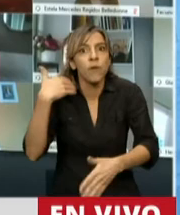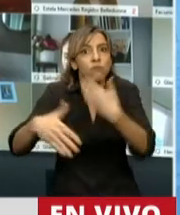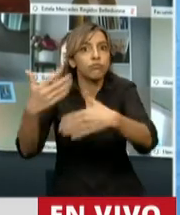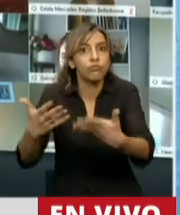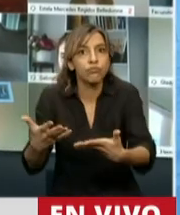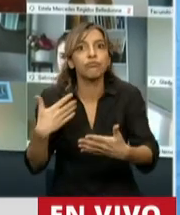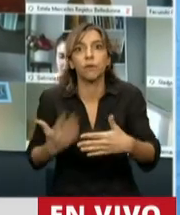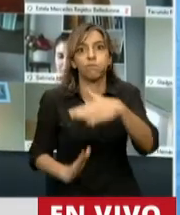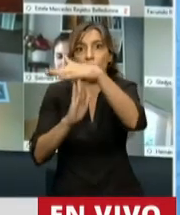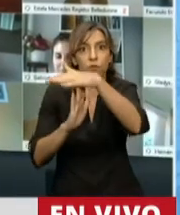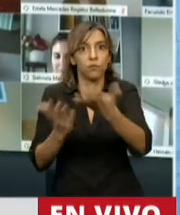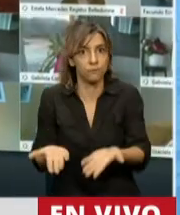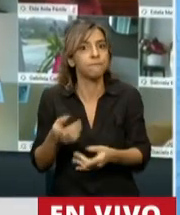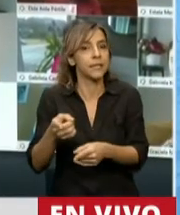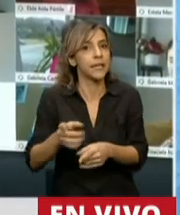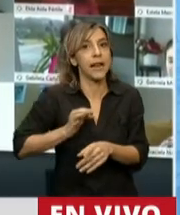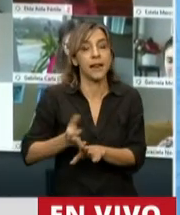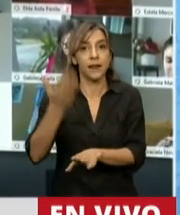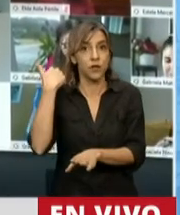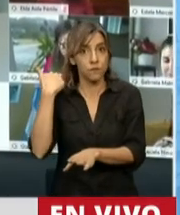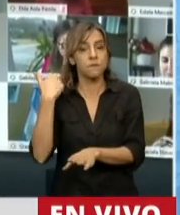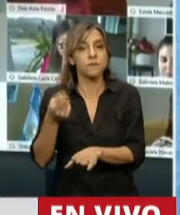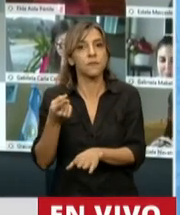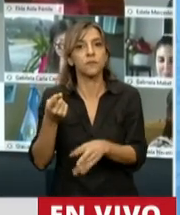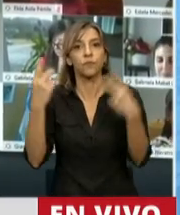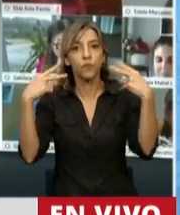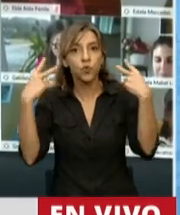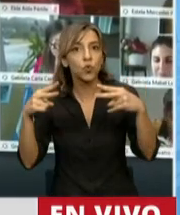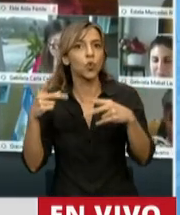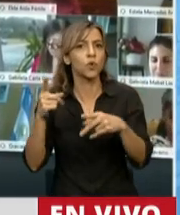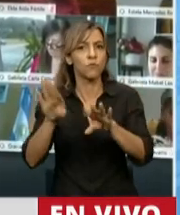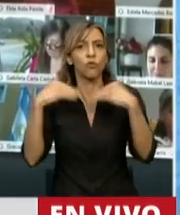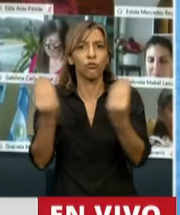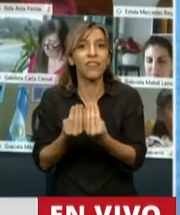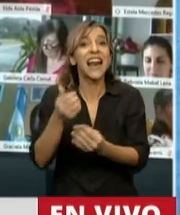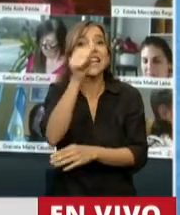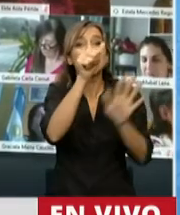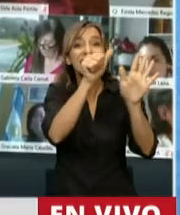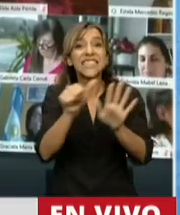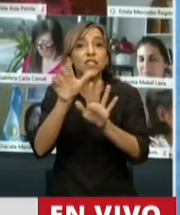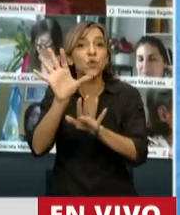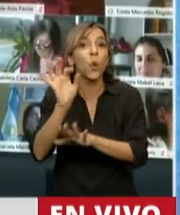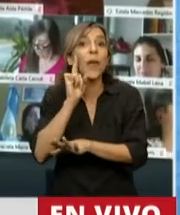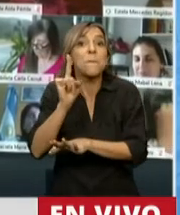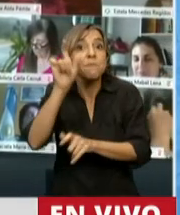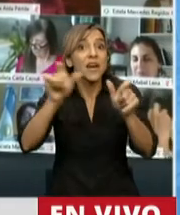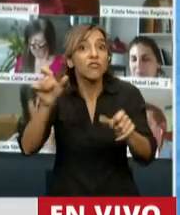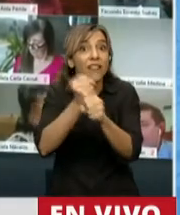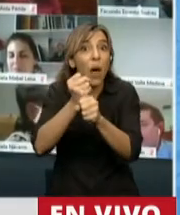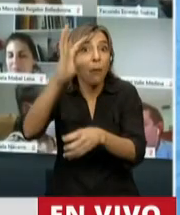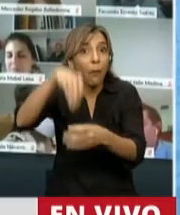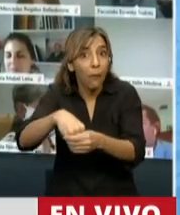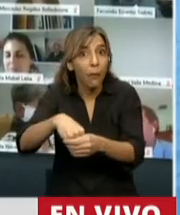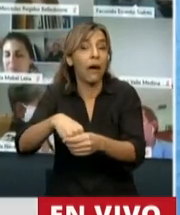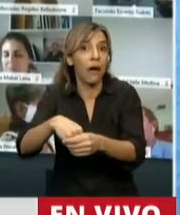importante. El turismo el año pasado tuvo 650.000 personas como trabajadores y ingresaron al